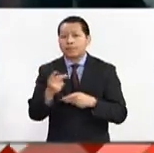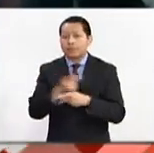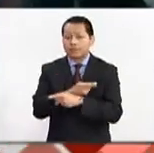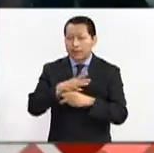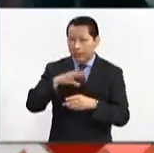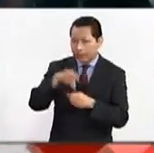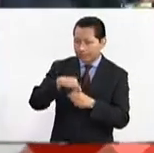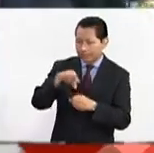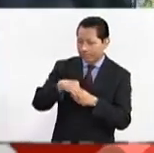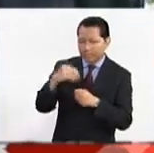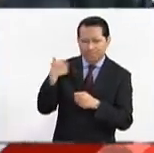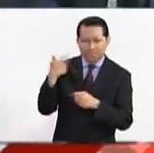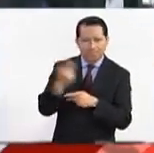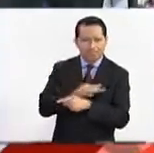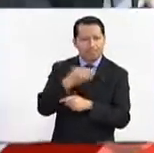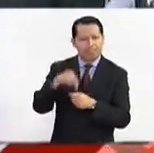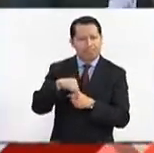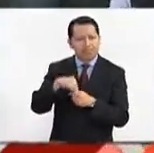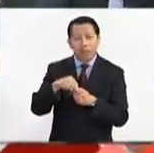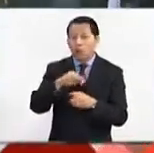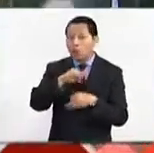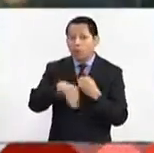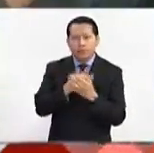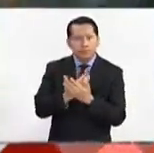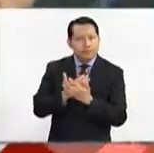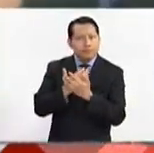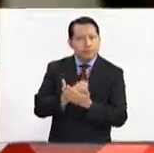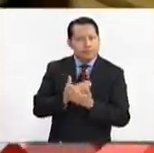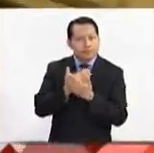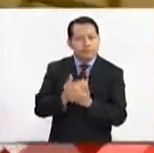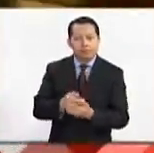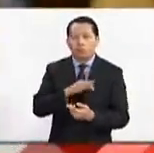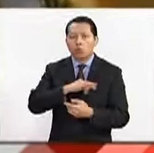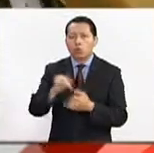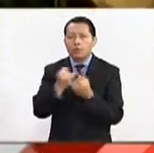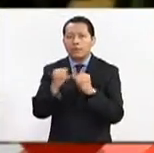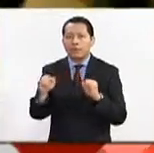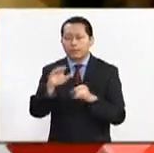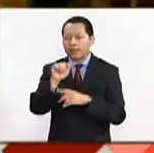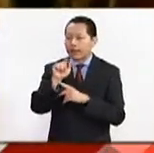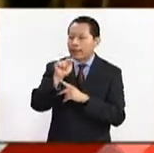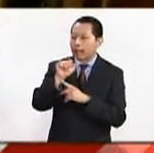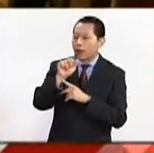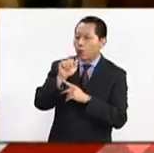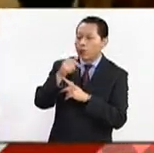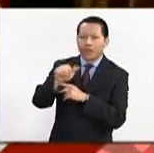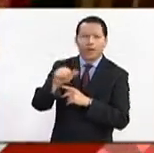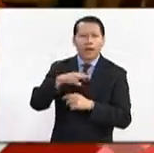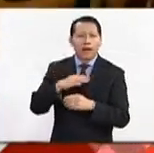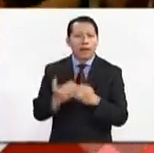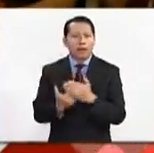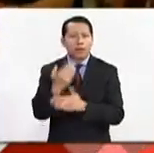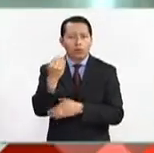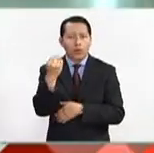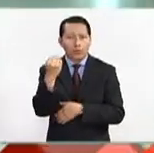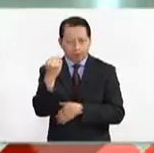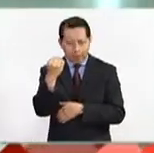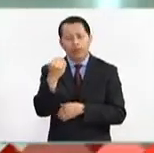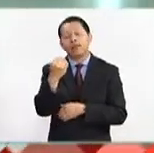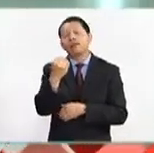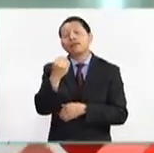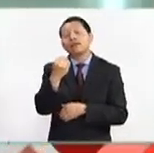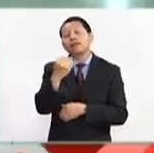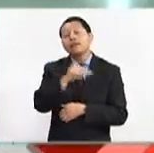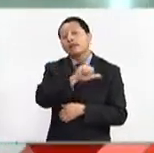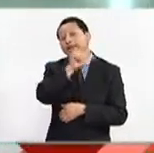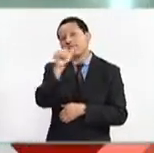cabo el referéndum, tan esperado referéndum por la independencia de la comunidad autónoma catalana. Desde las 9 de la mañana de ayer y hasta las 8 de